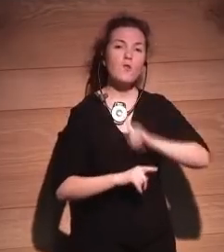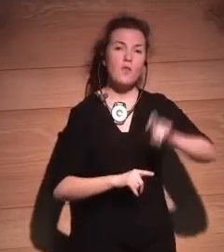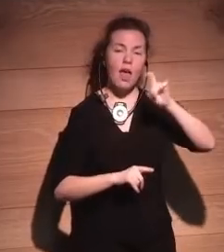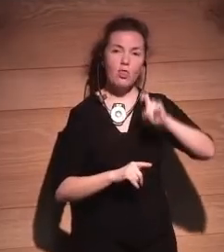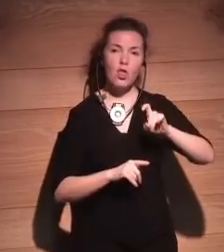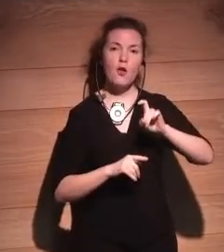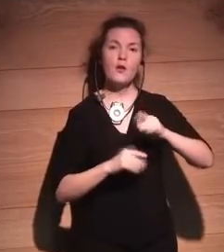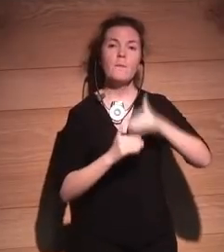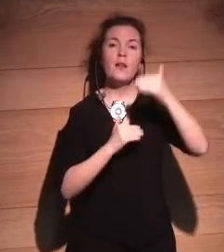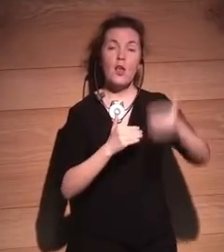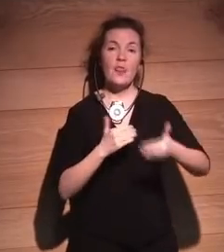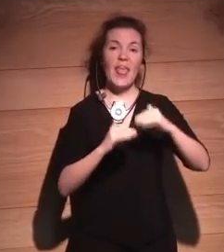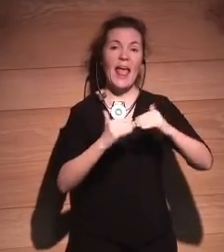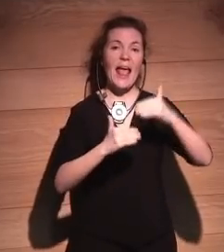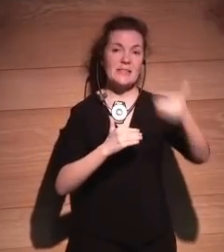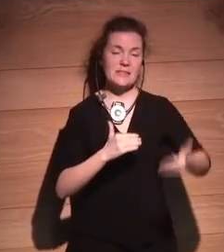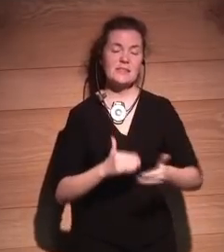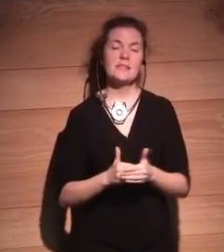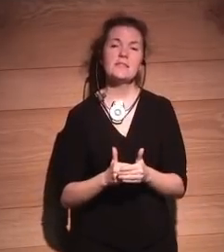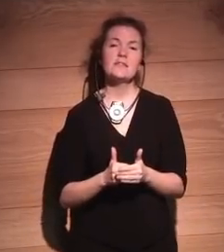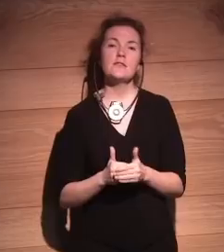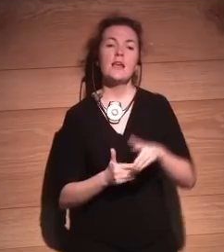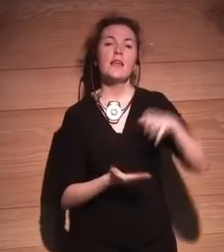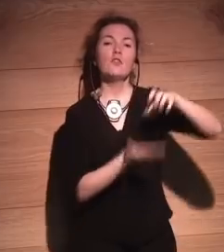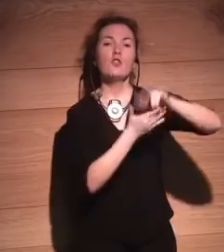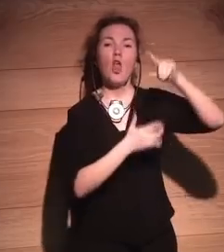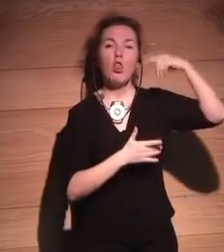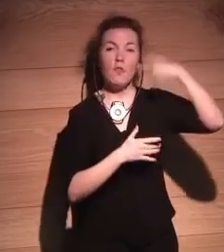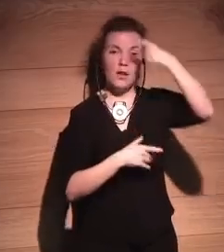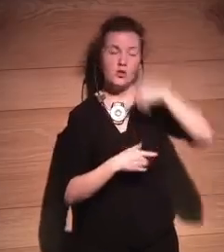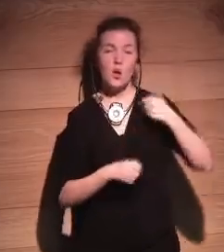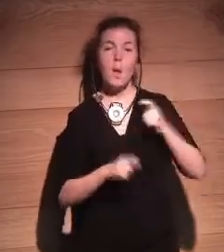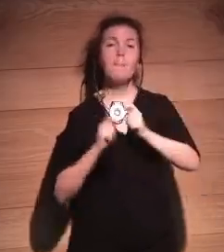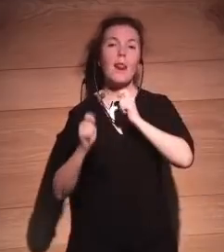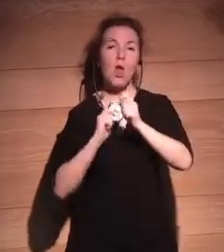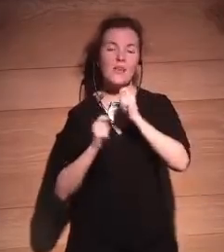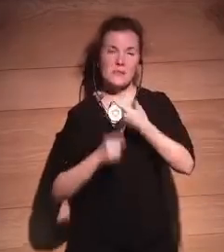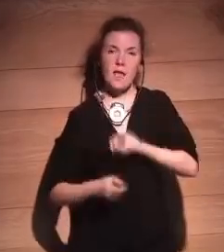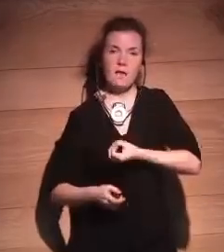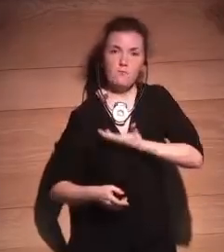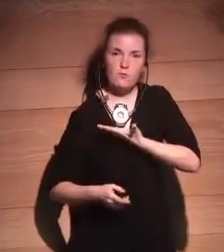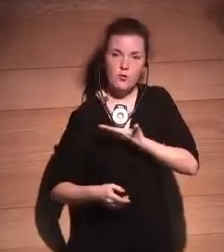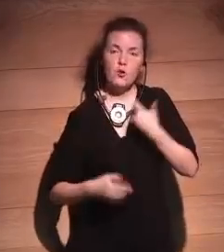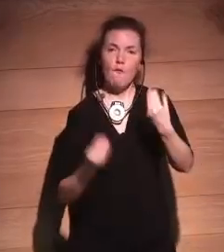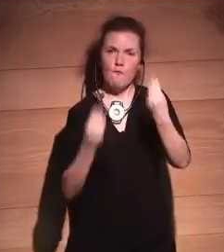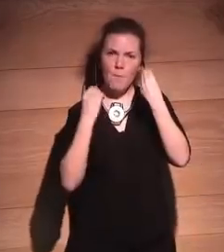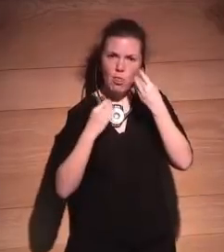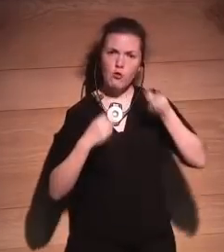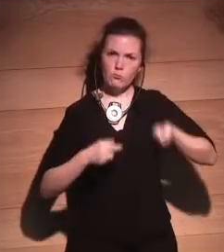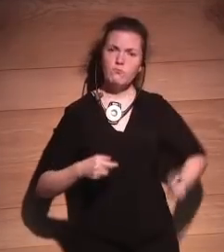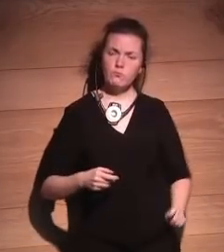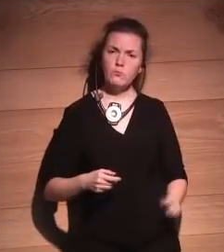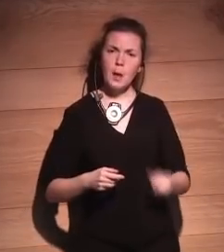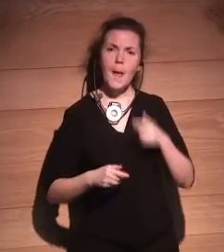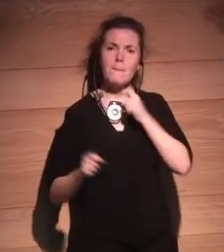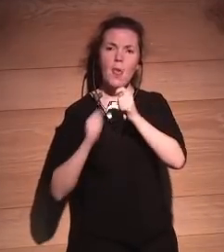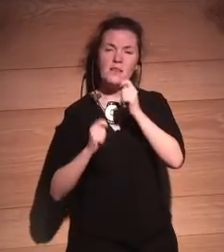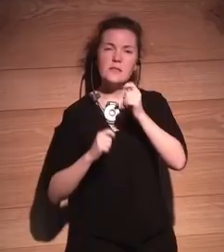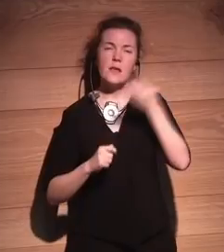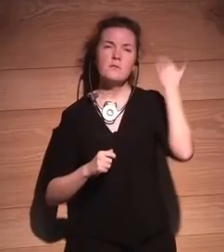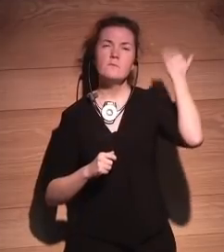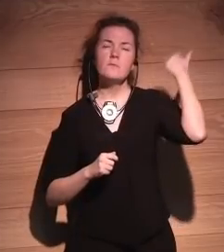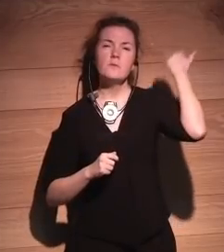Melinda Gates. Resido en Londres y soy periodista de vocación, formación y profesión desde hace